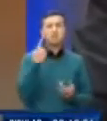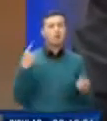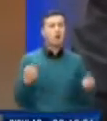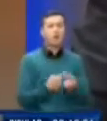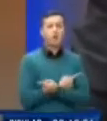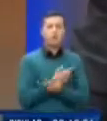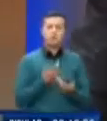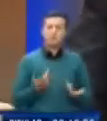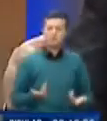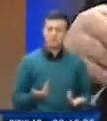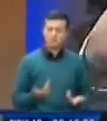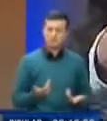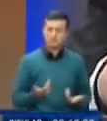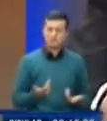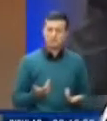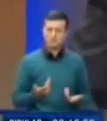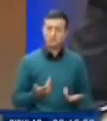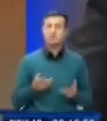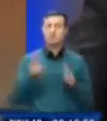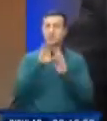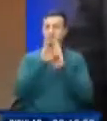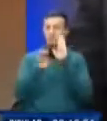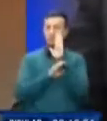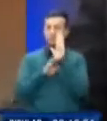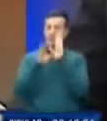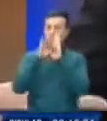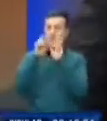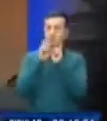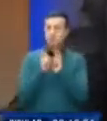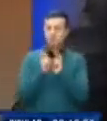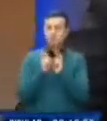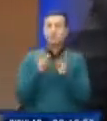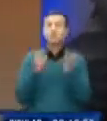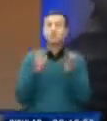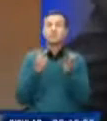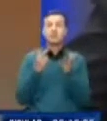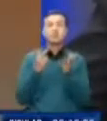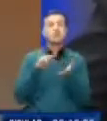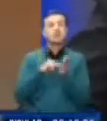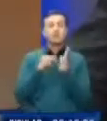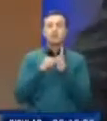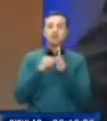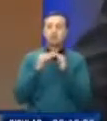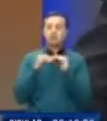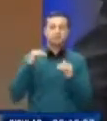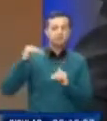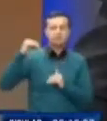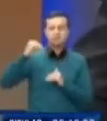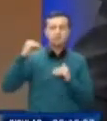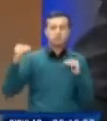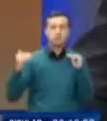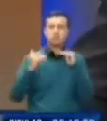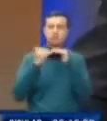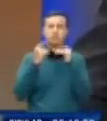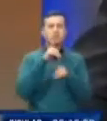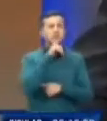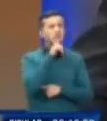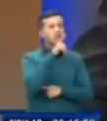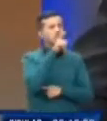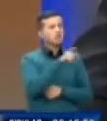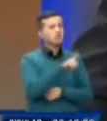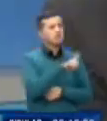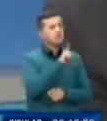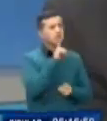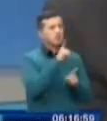contrario la enmienda es un salto cualitativo respecto a esto que dice el contrario si el